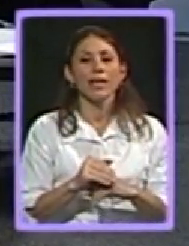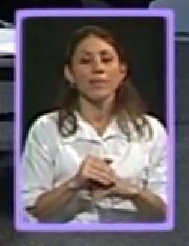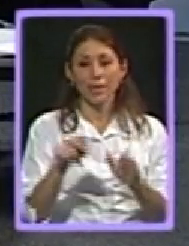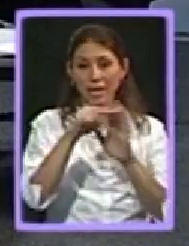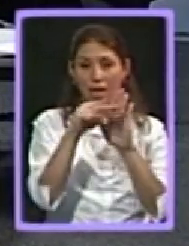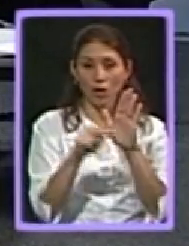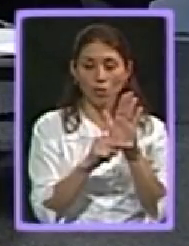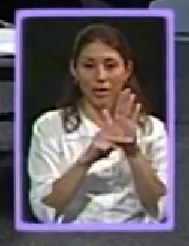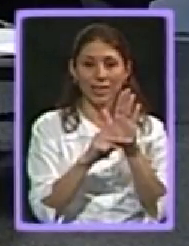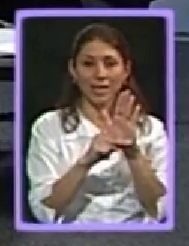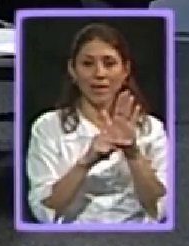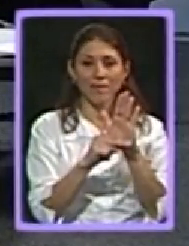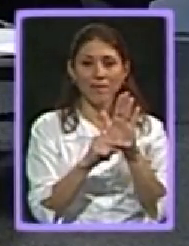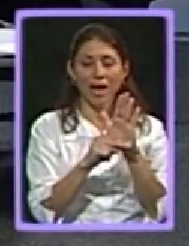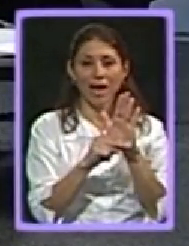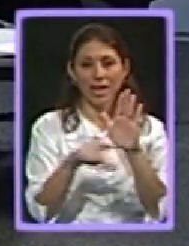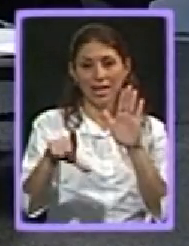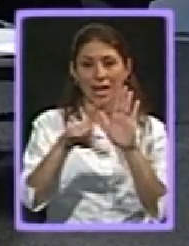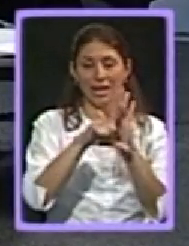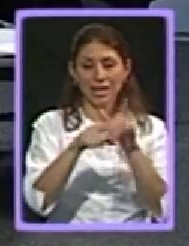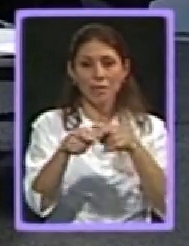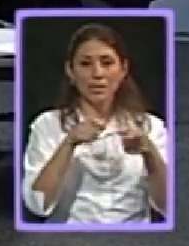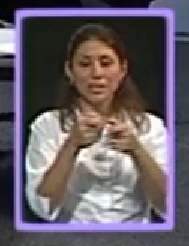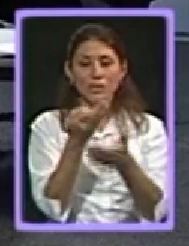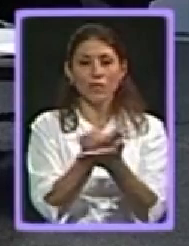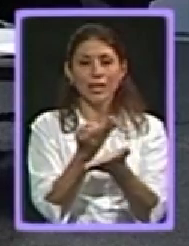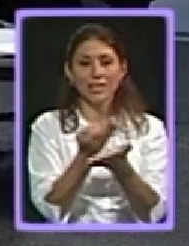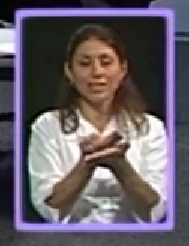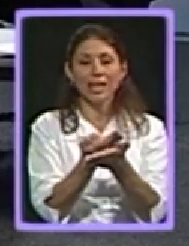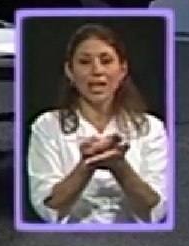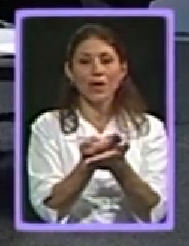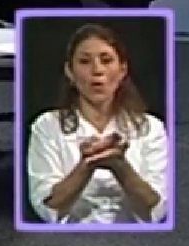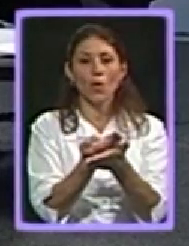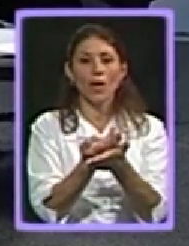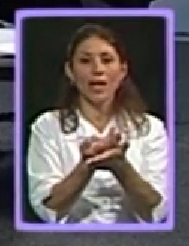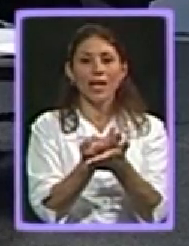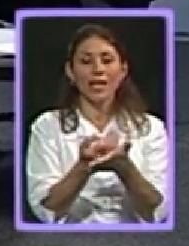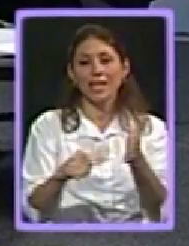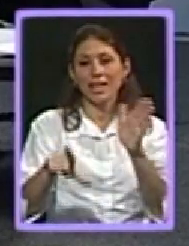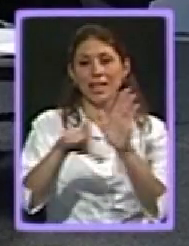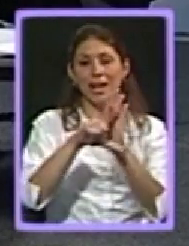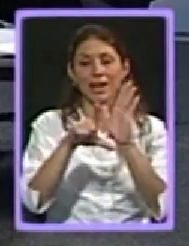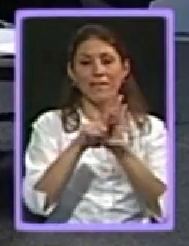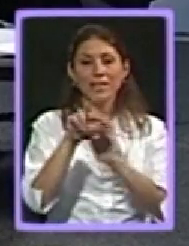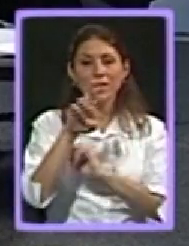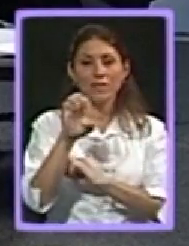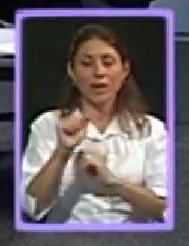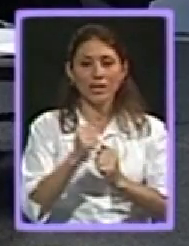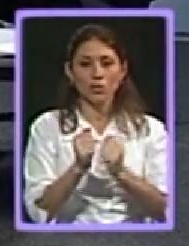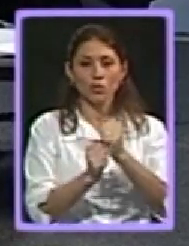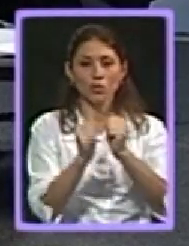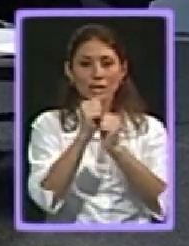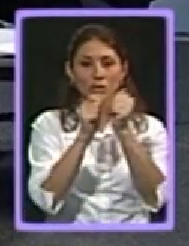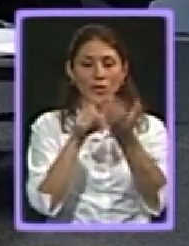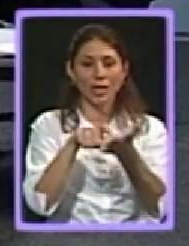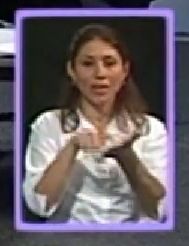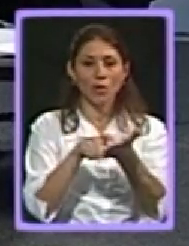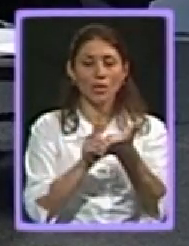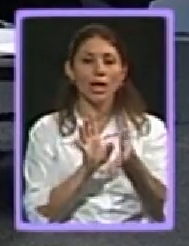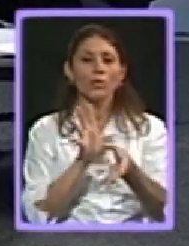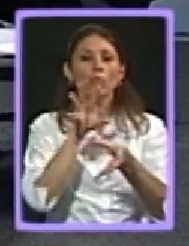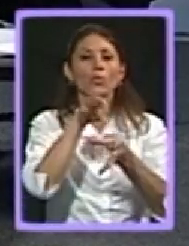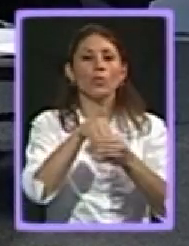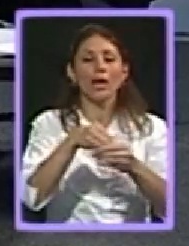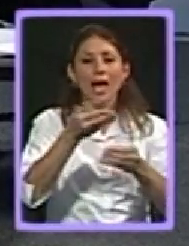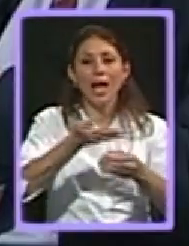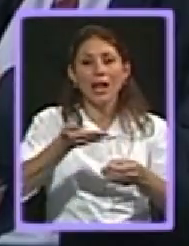normativa, concretamente en la ley de administración financiera y en la ley de reestructuración de deuda, algunas facultades en